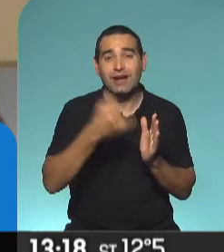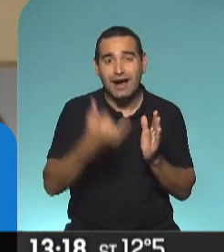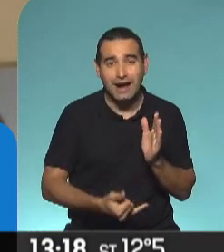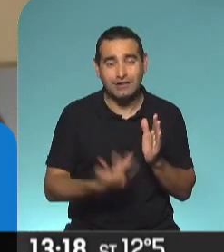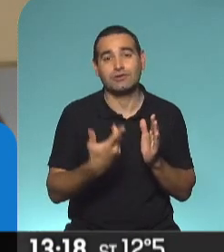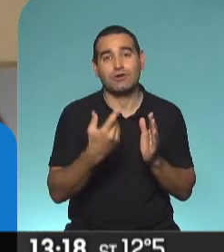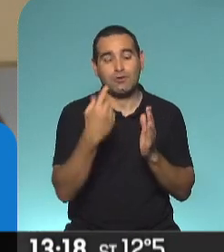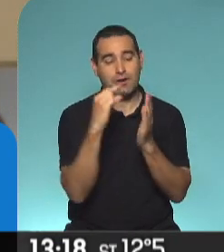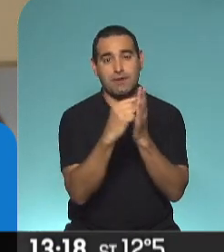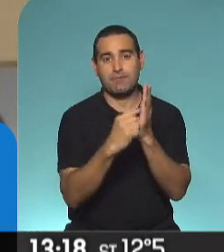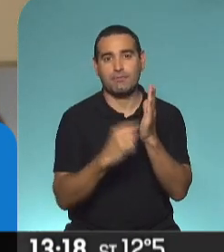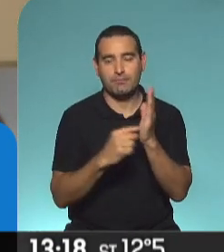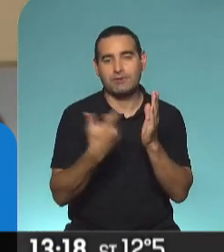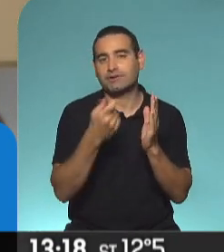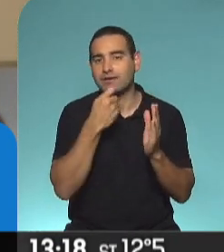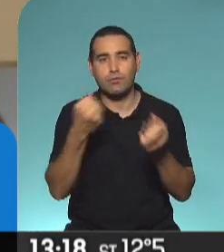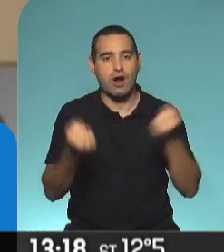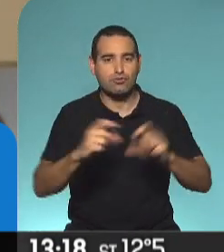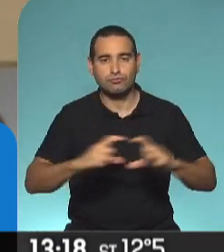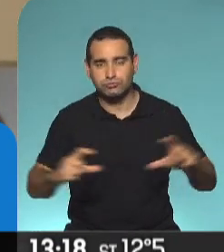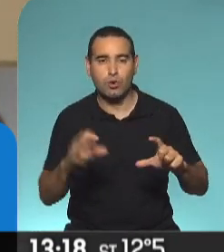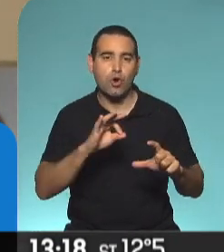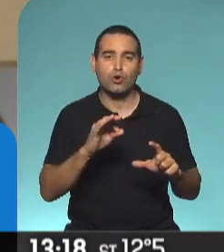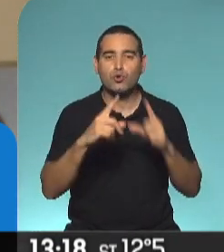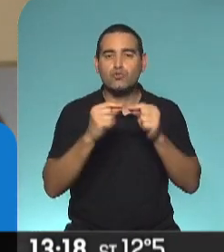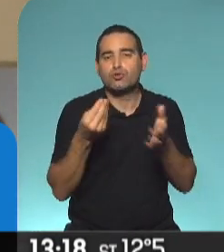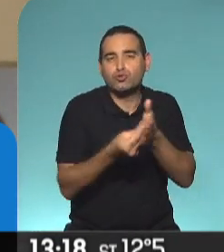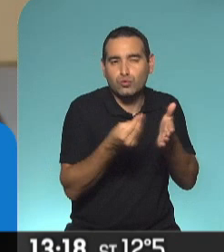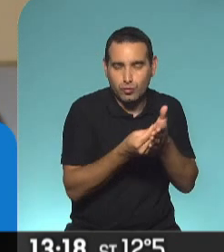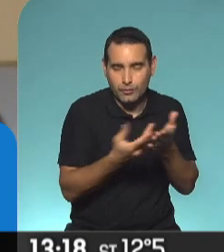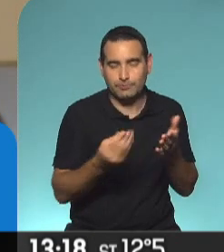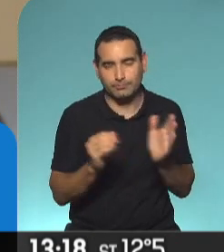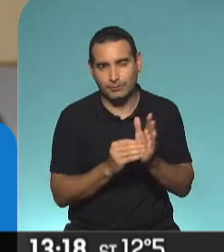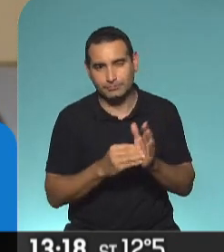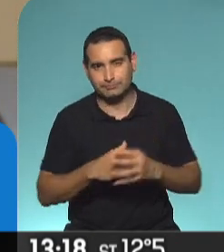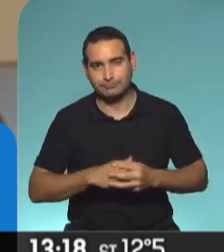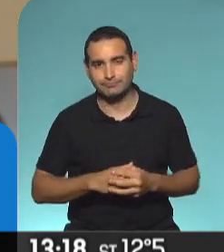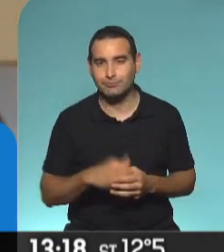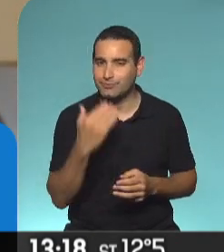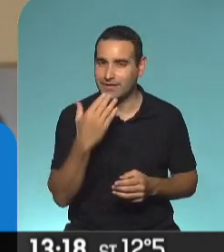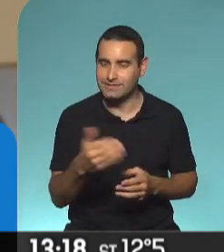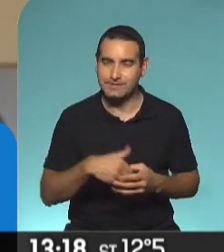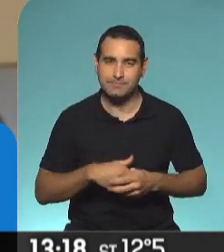campos obligatorios como patentes o el número de tarjetas a su vez si usa esos medios de transporte para circular muchas gracias a ustedes